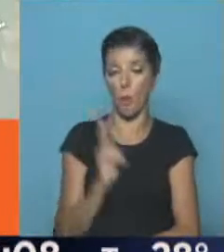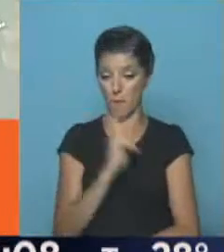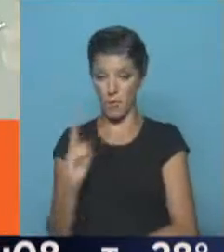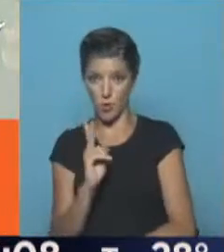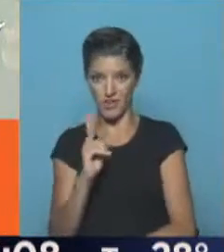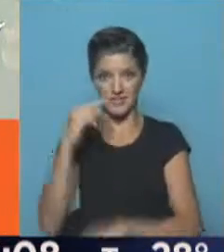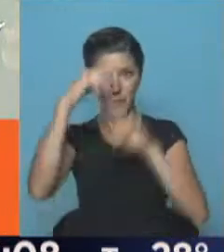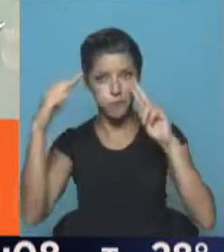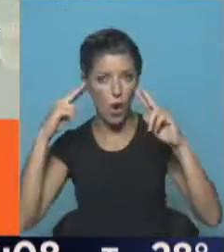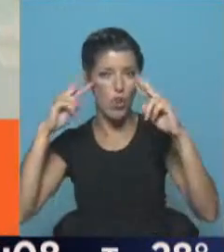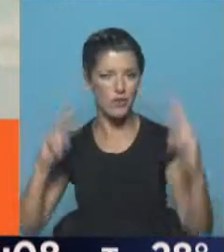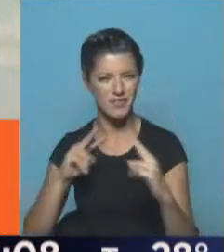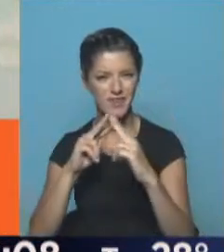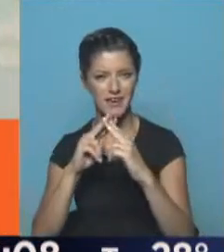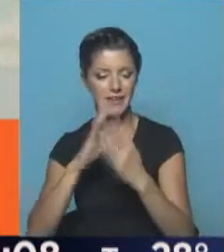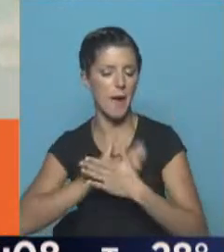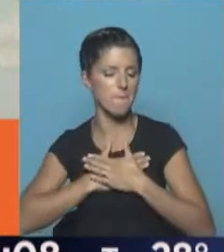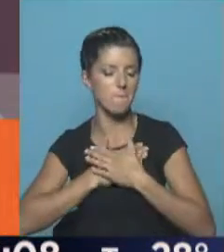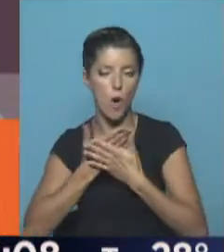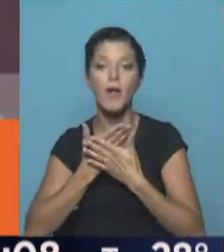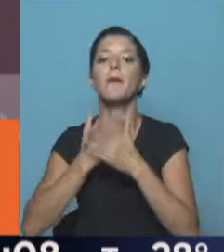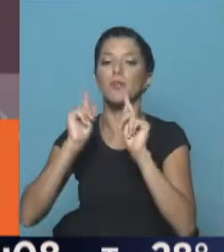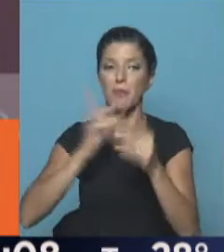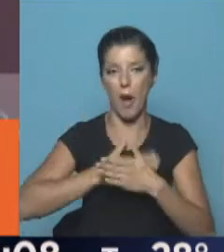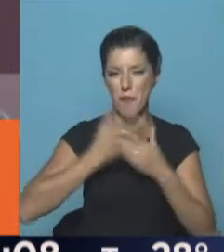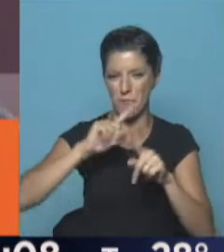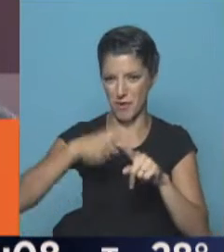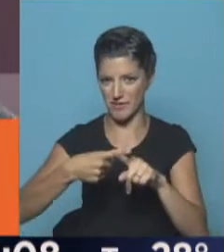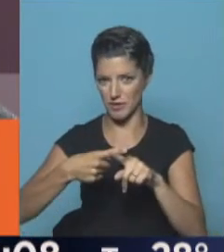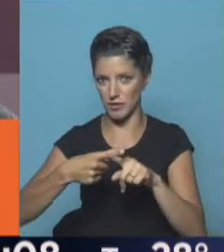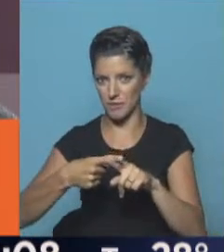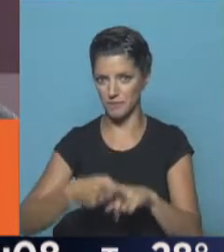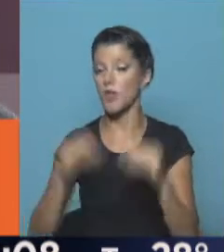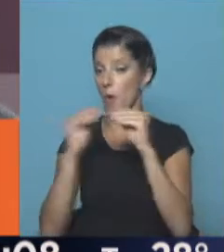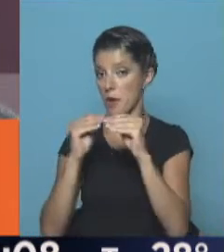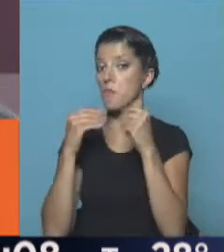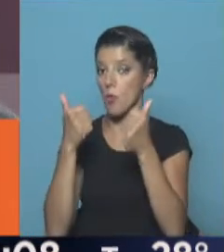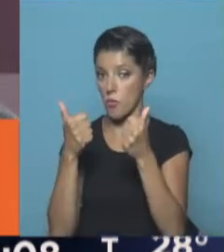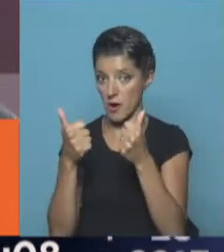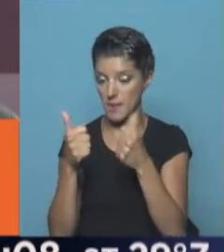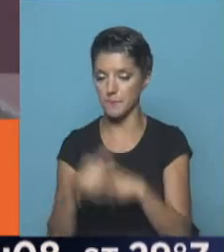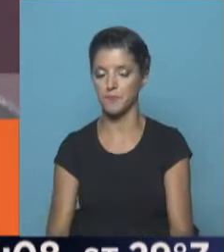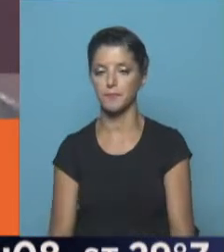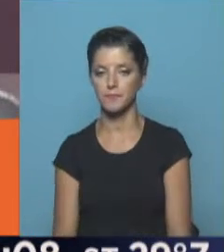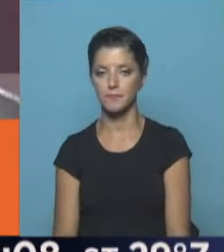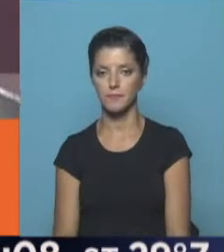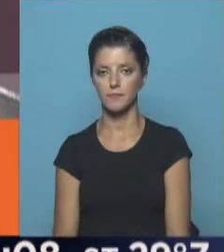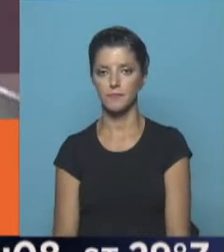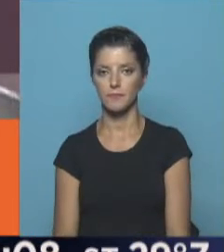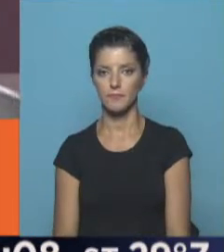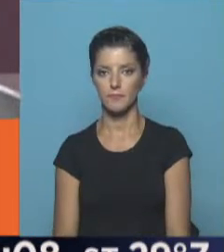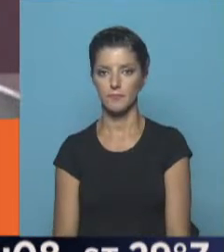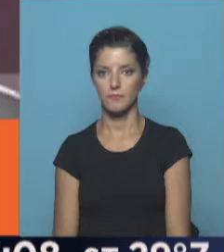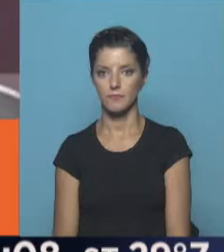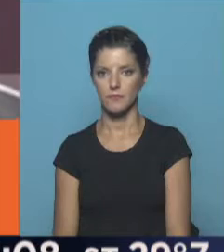y ha sido un amor amor y amor político ello ha sido una muy buena compañera del silencio y efectivamente y esas